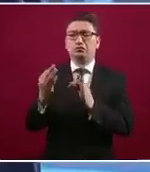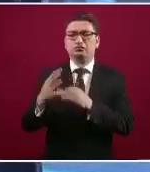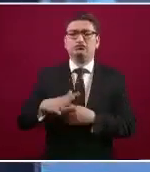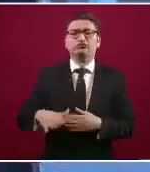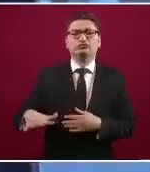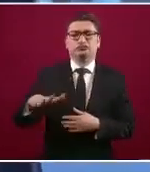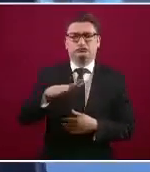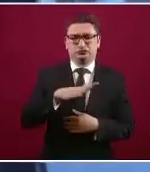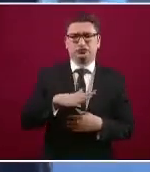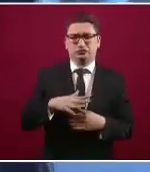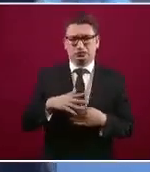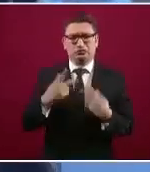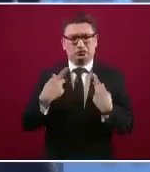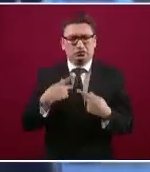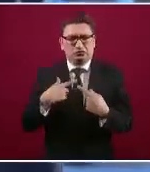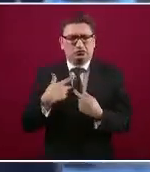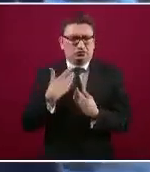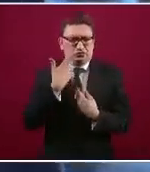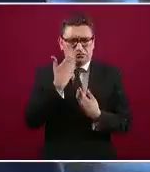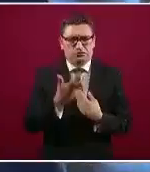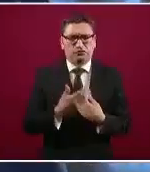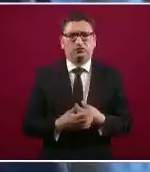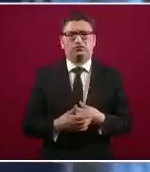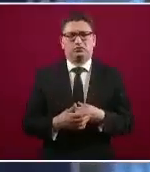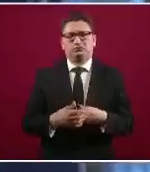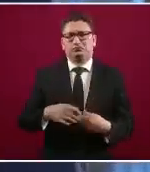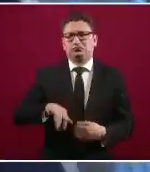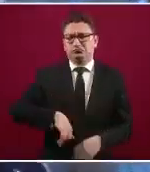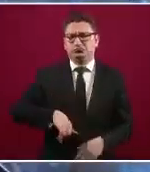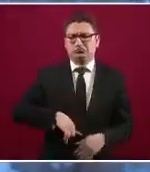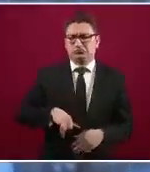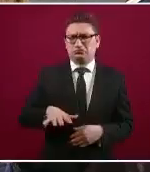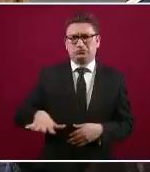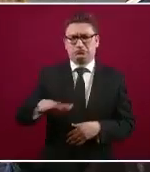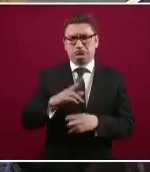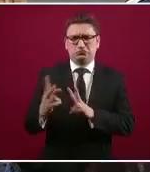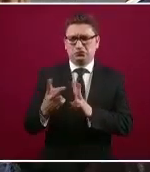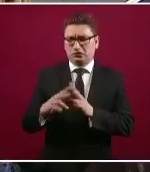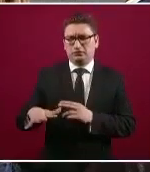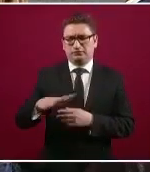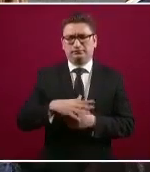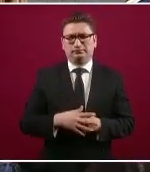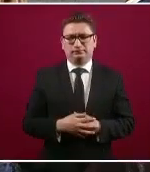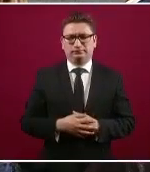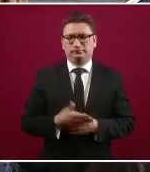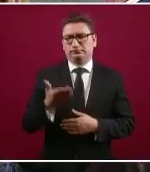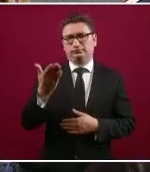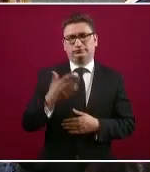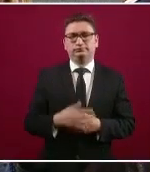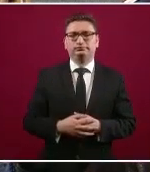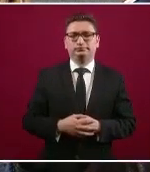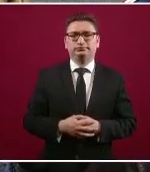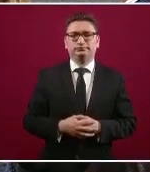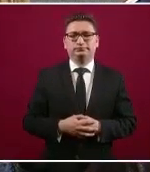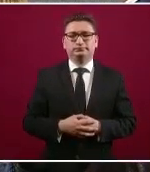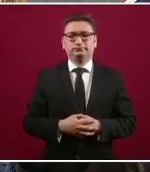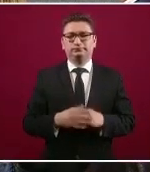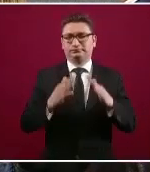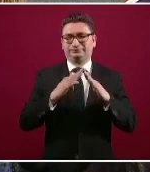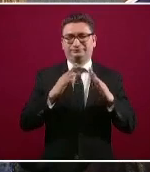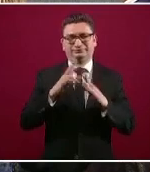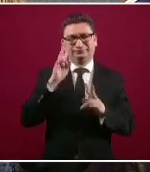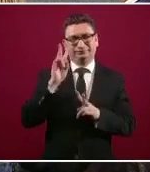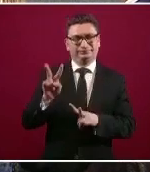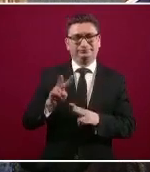zona que tienen interés en comprar. Bueno, ahí está la